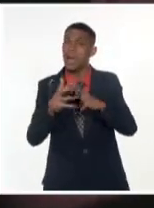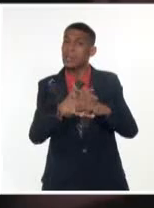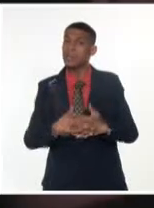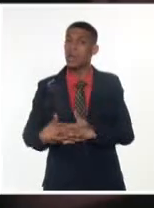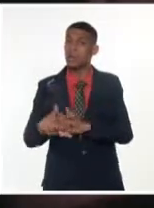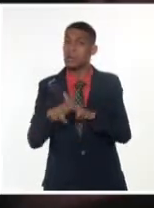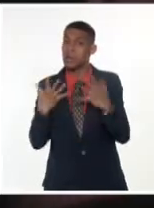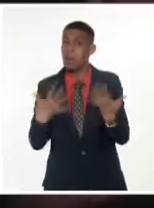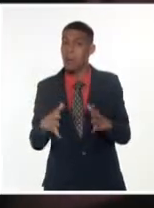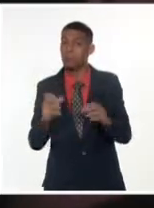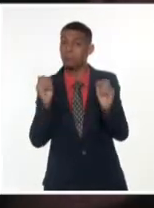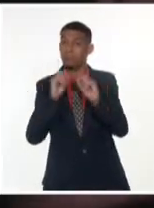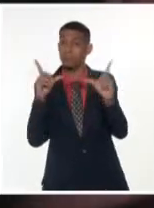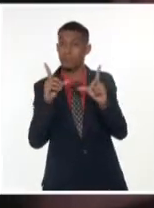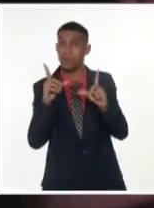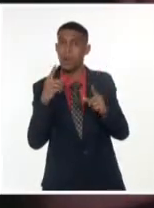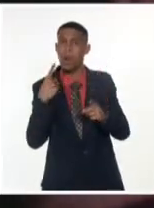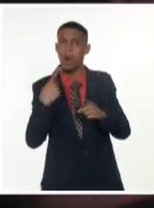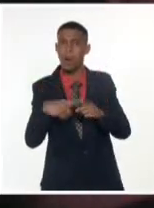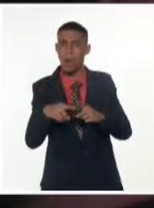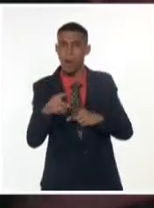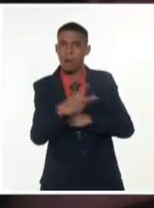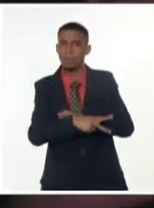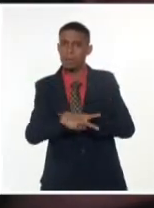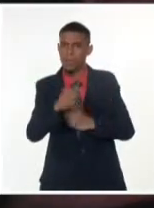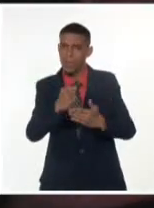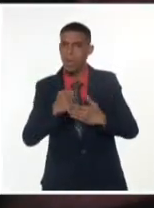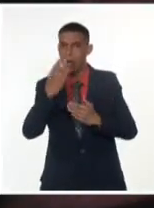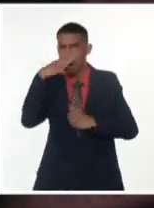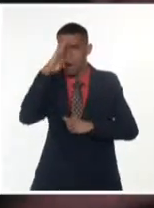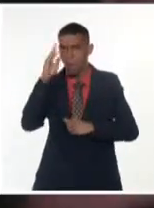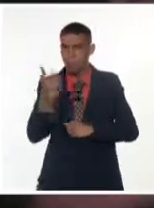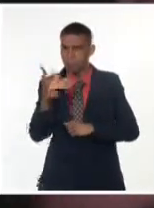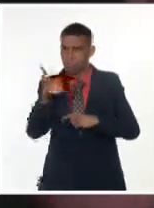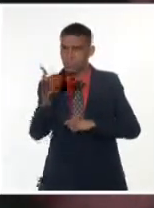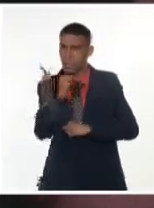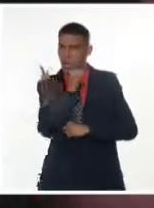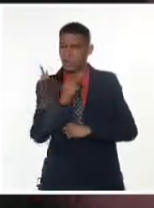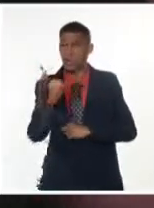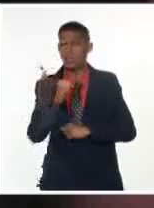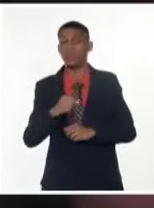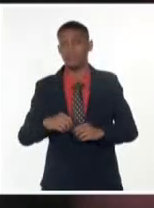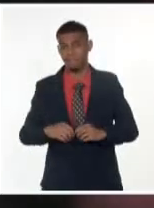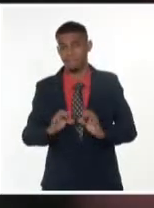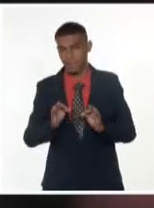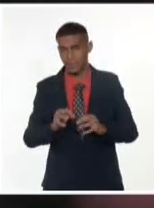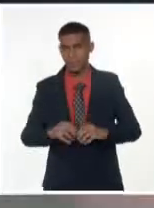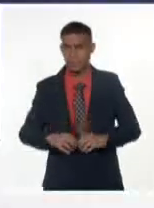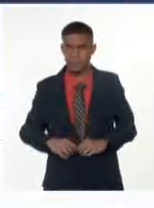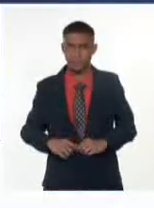lo han cubierto, que lo han registrado, que lo han amplificado, y algunos de ellos con mucha objetividad.